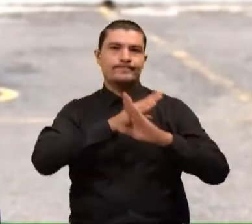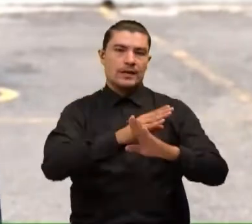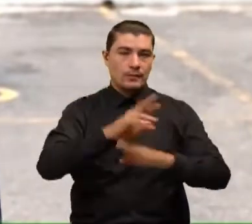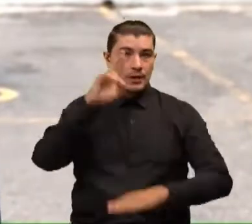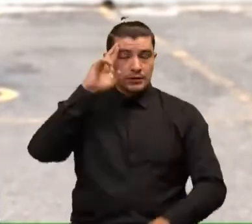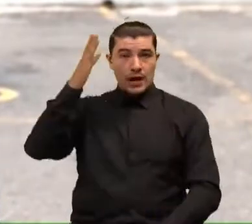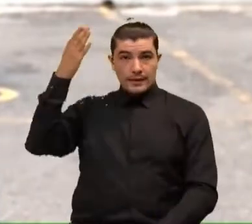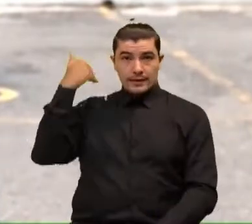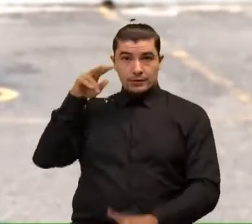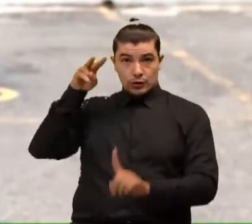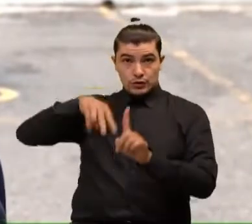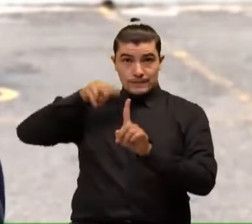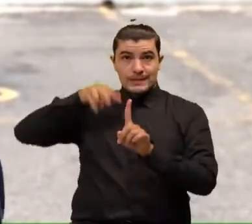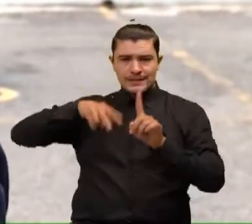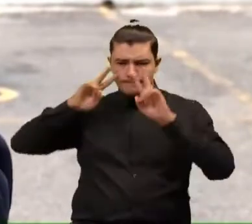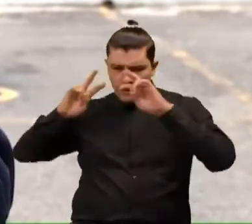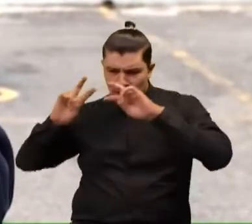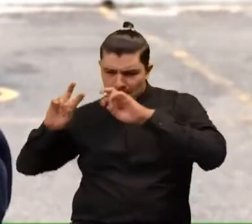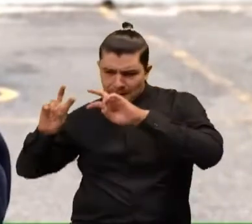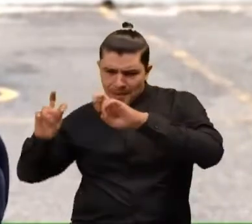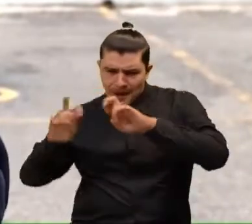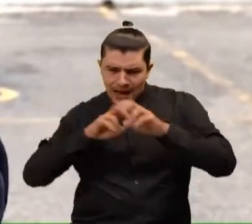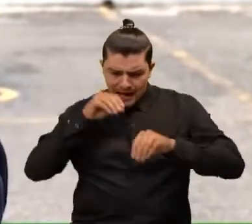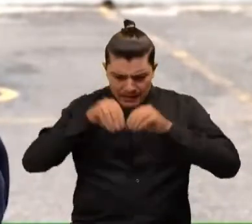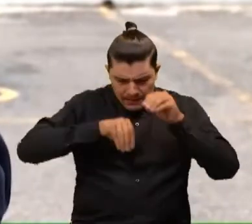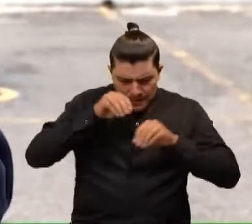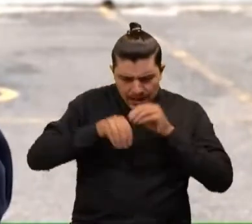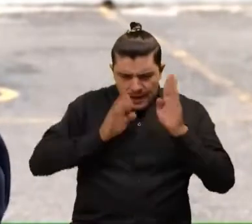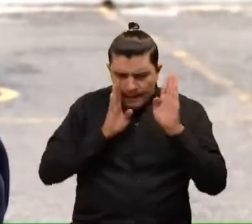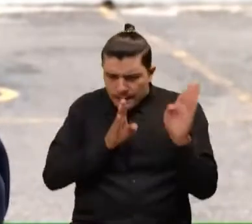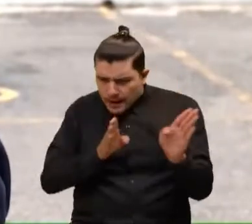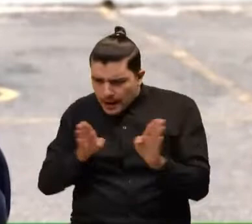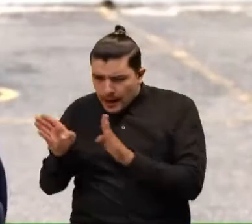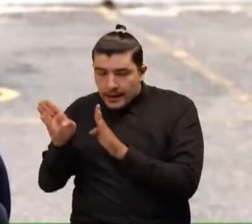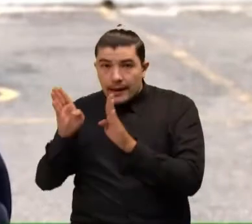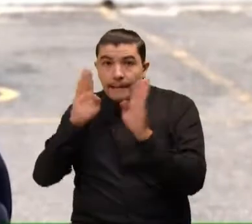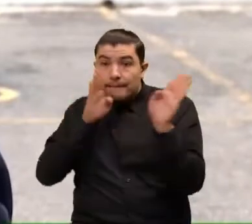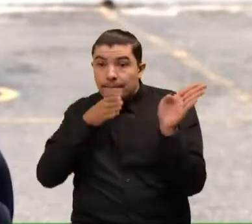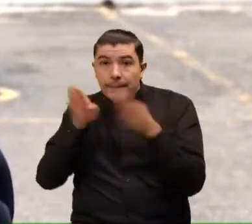plan en el área metropolitana y focalizado